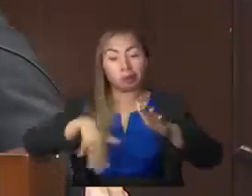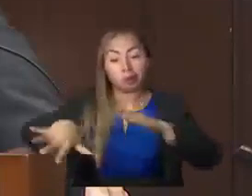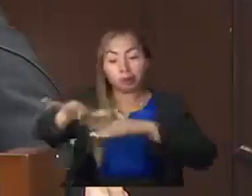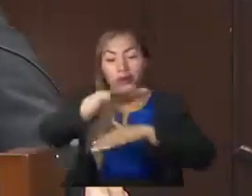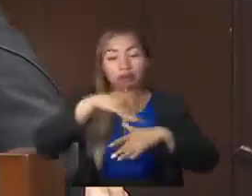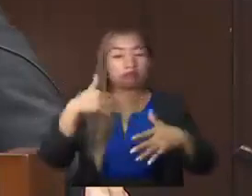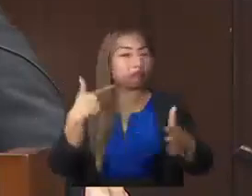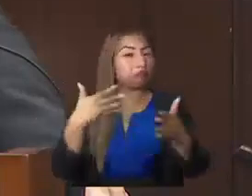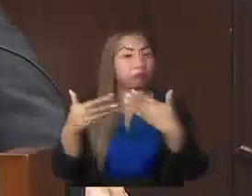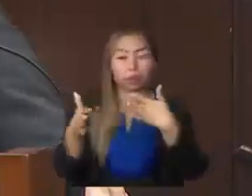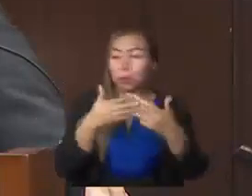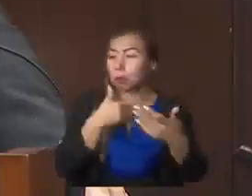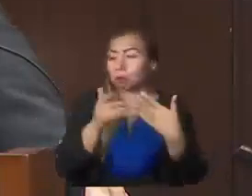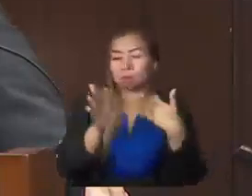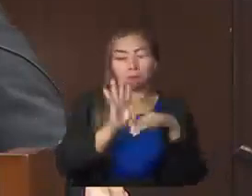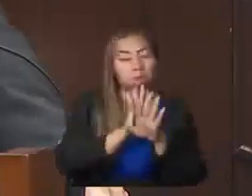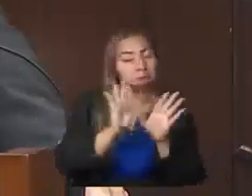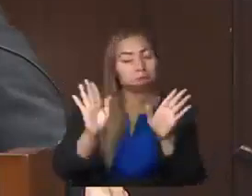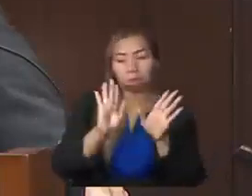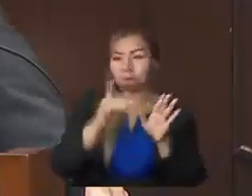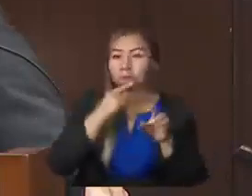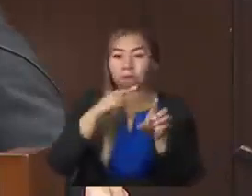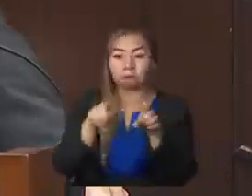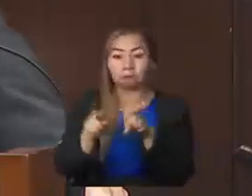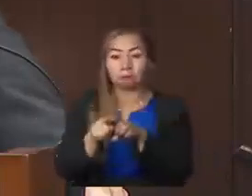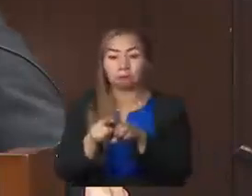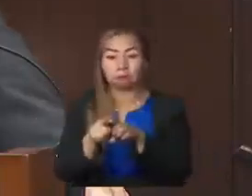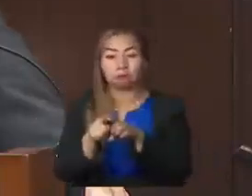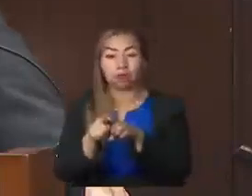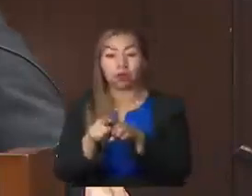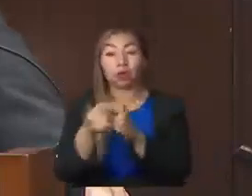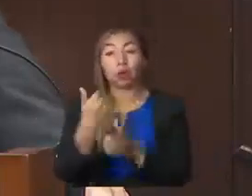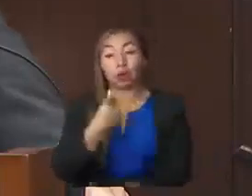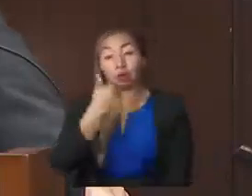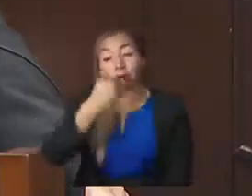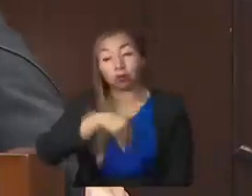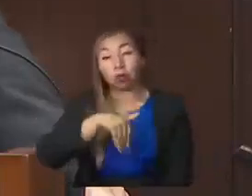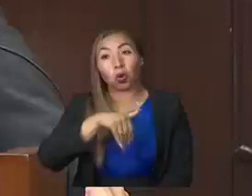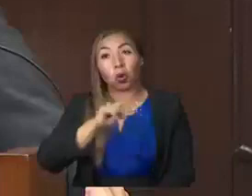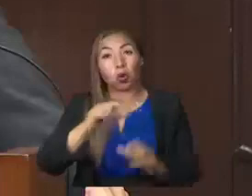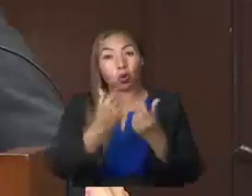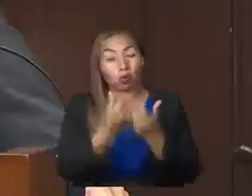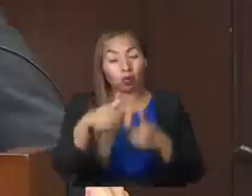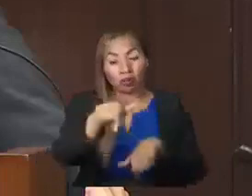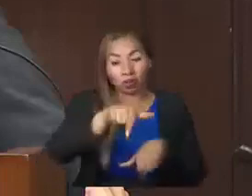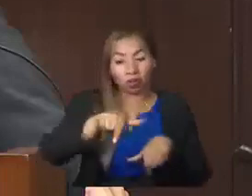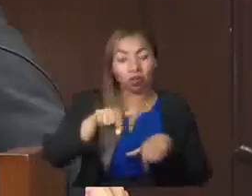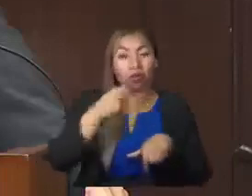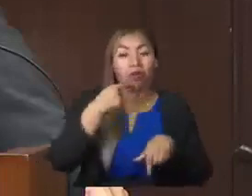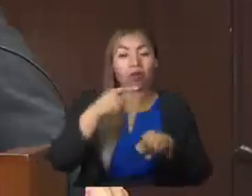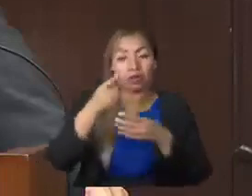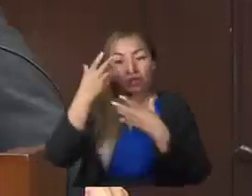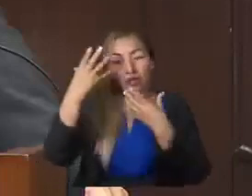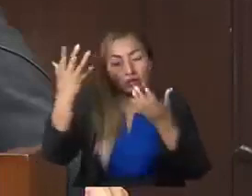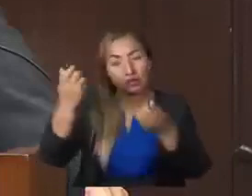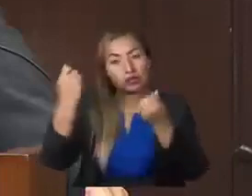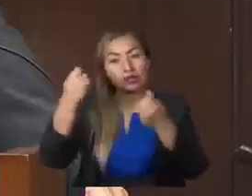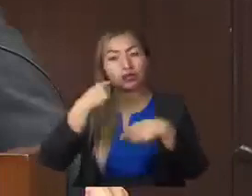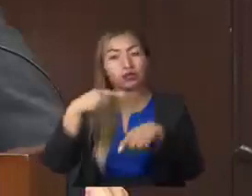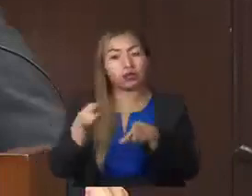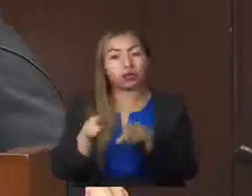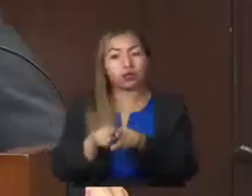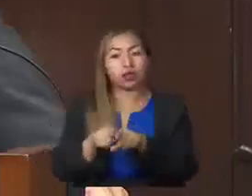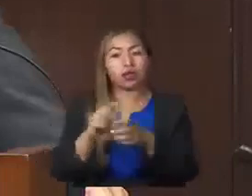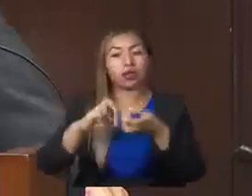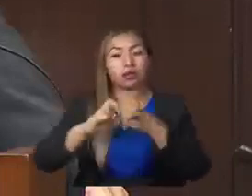Tampoco hemos sido capaces, aún como órgano legislativo, de abordar y forzar la discusión del